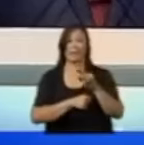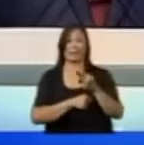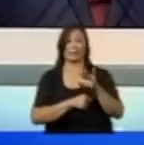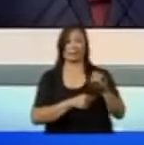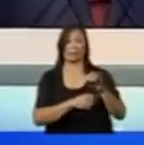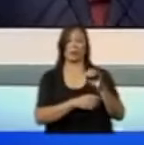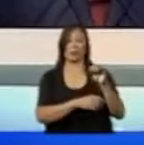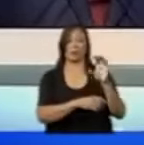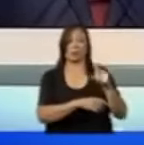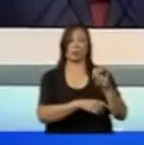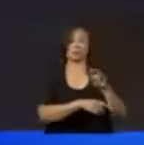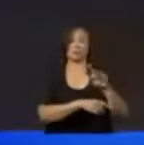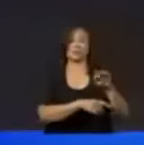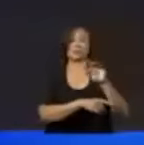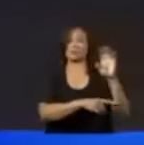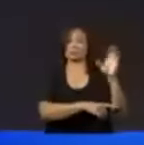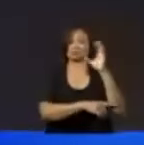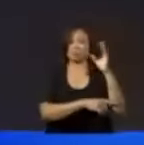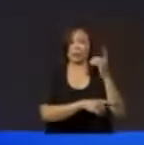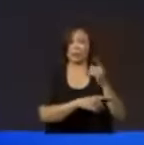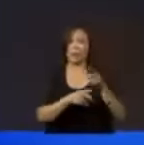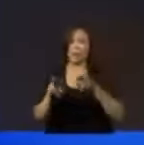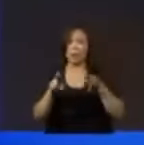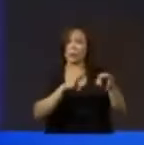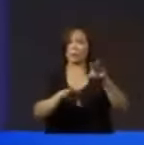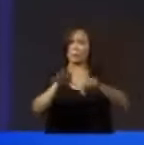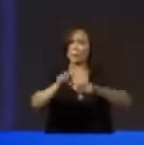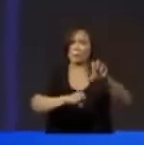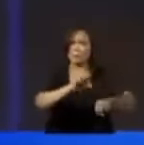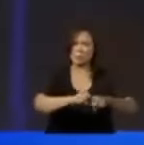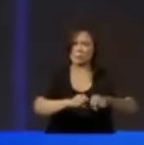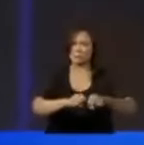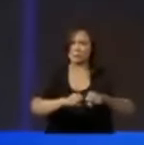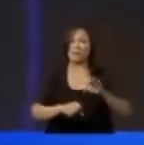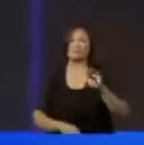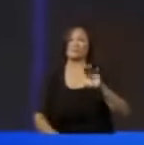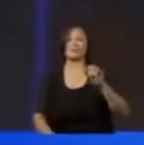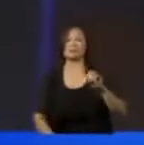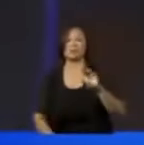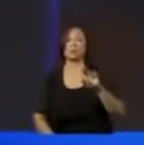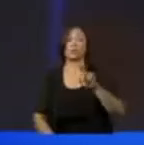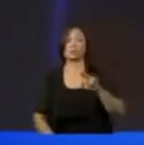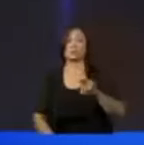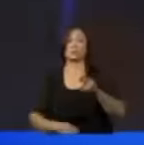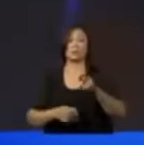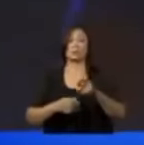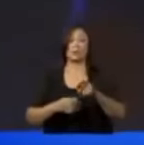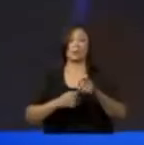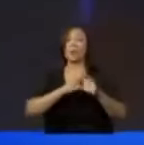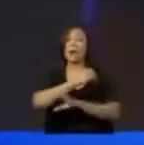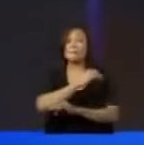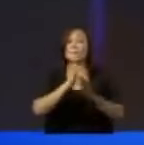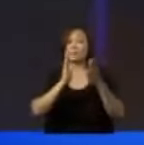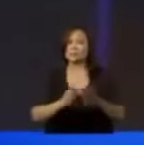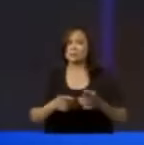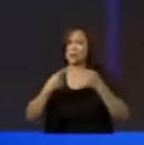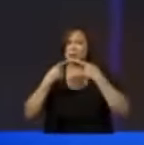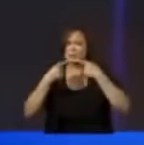Tireo, Constanza, que están depredando los ríos. Inclusive Francisco Ortiz, un agricultor, denunció